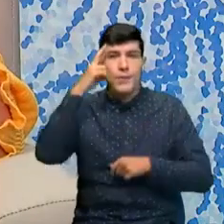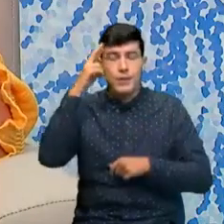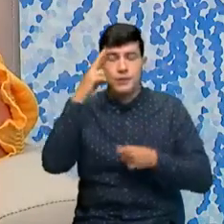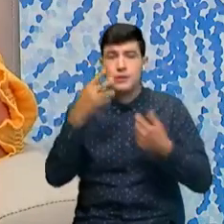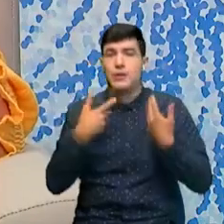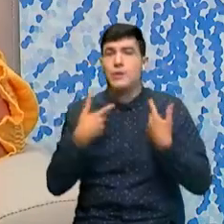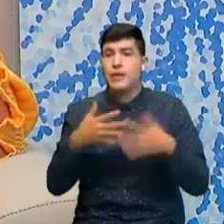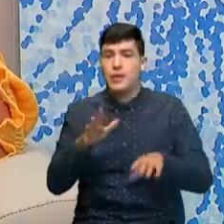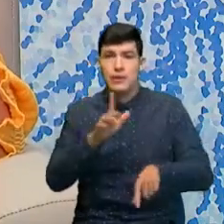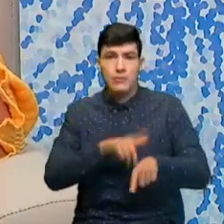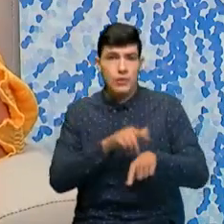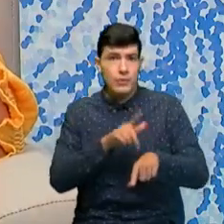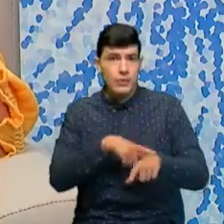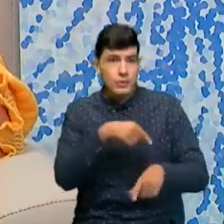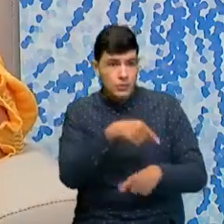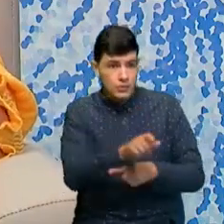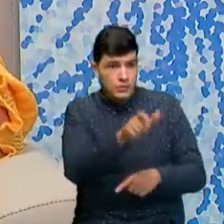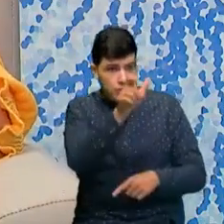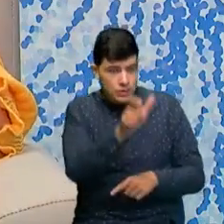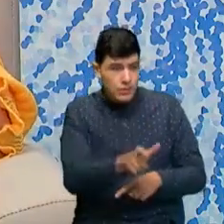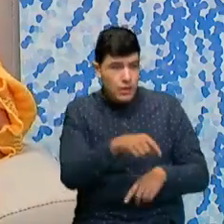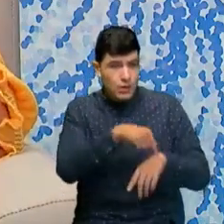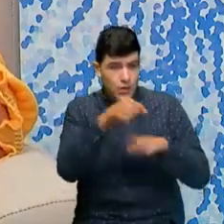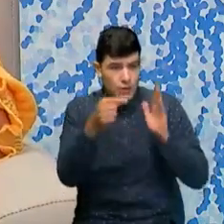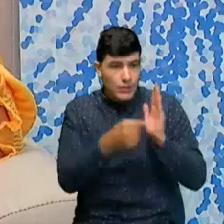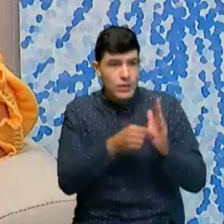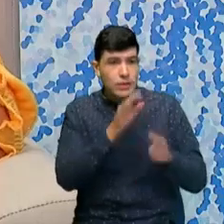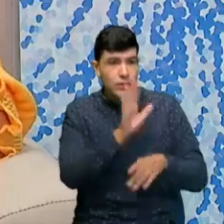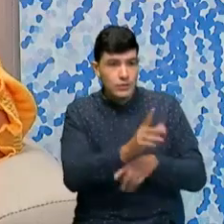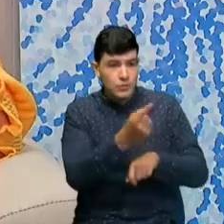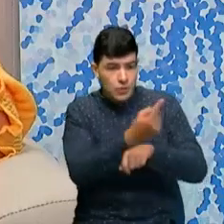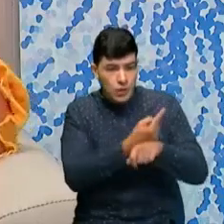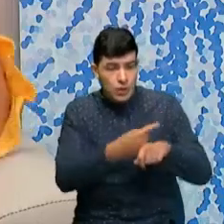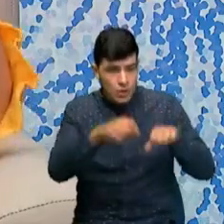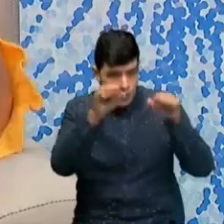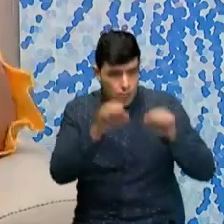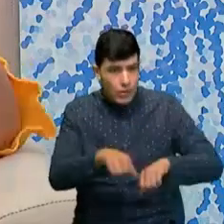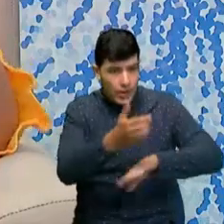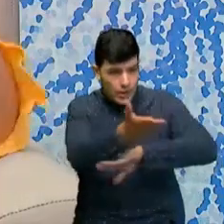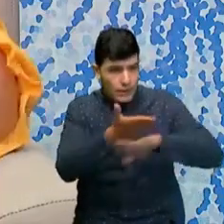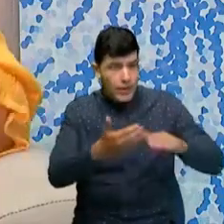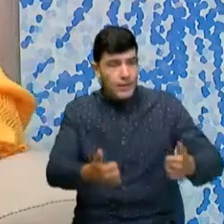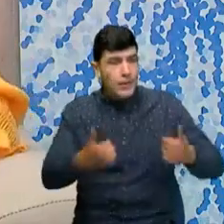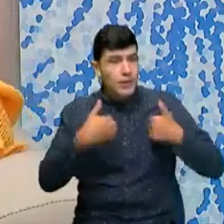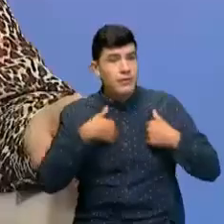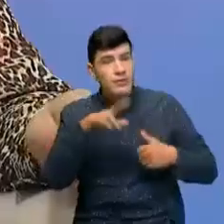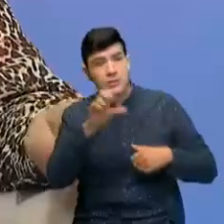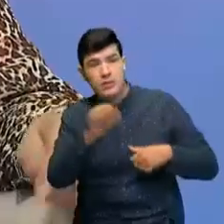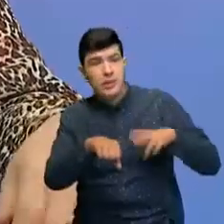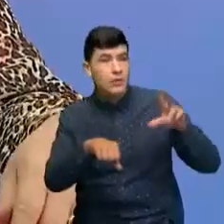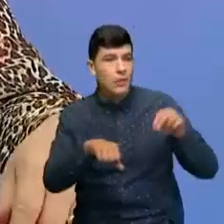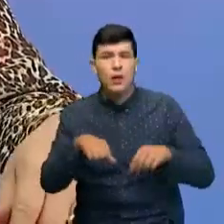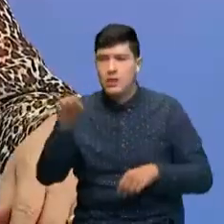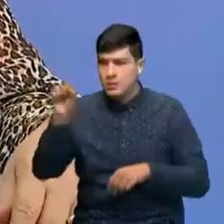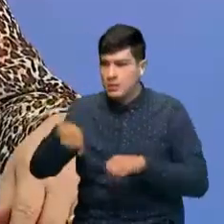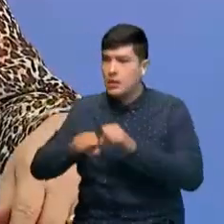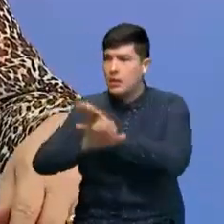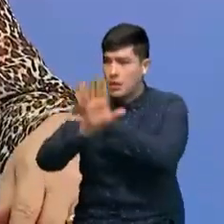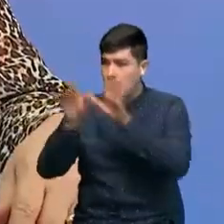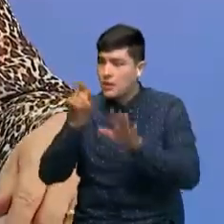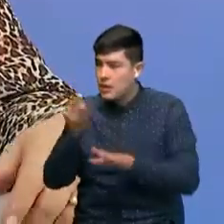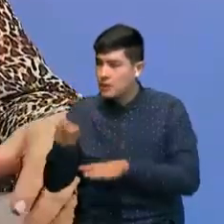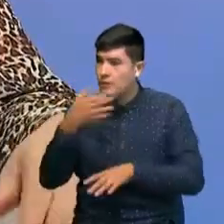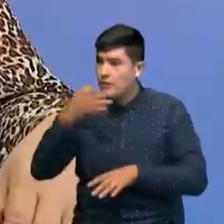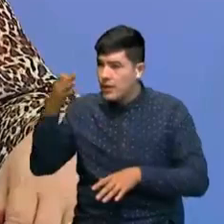cualquier momento que él complete sus horas, puede pedir el beneficio, doctor, o no, exacto, abogada. Sí, sí, doctora Marlene, eso es